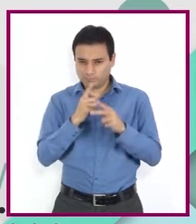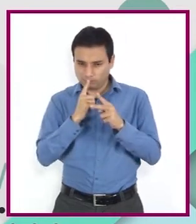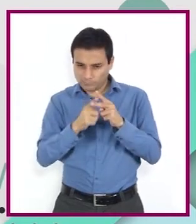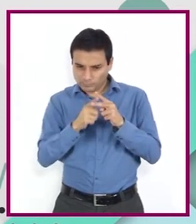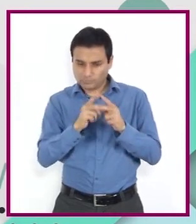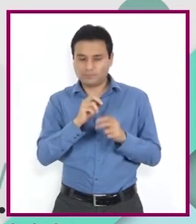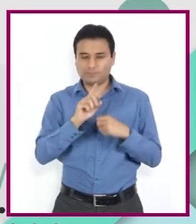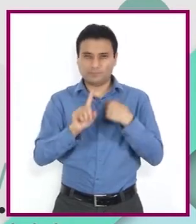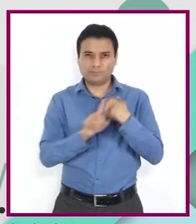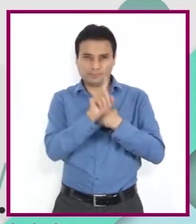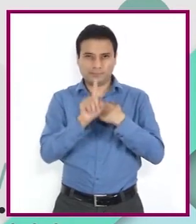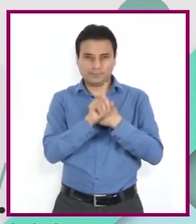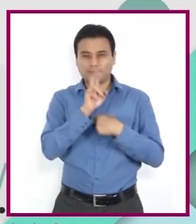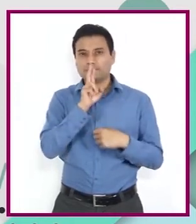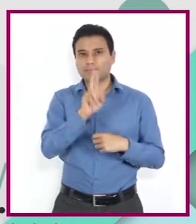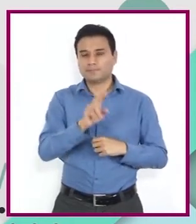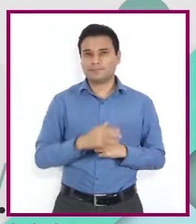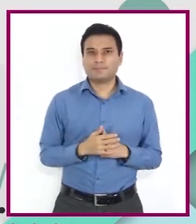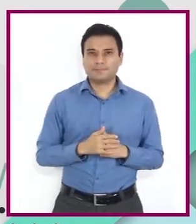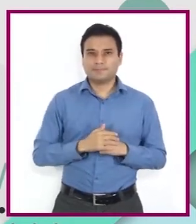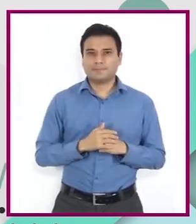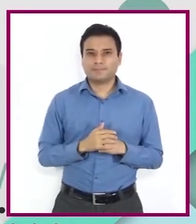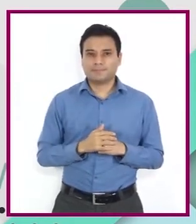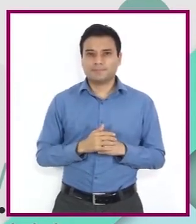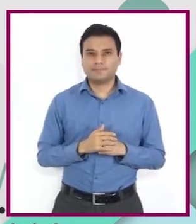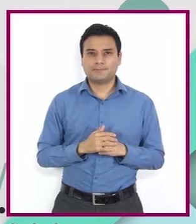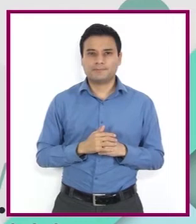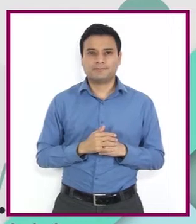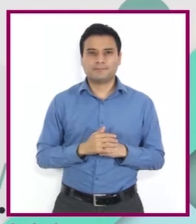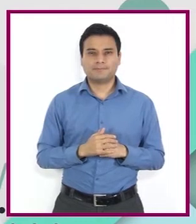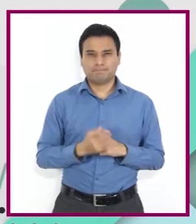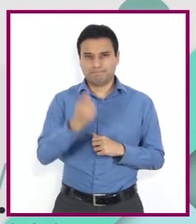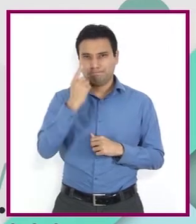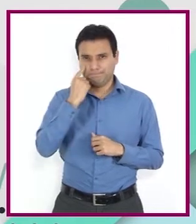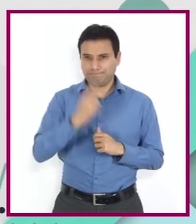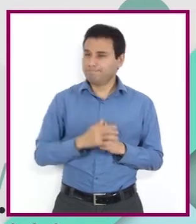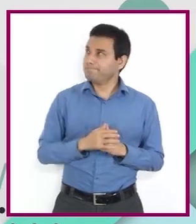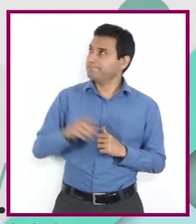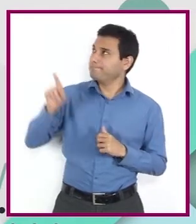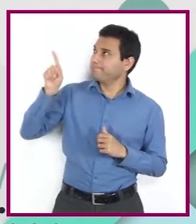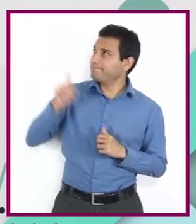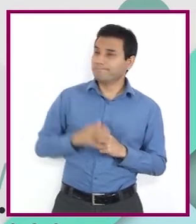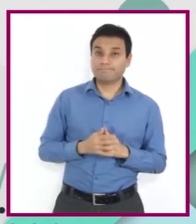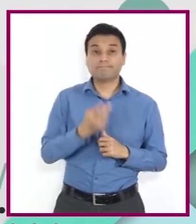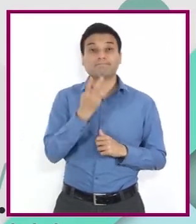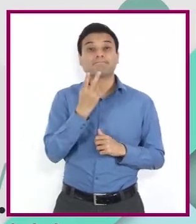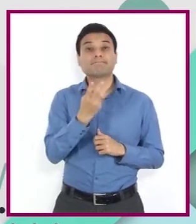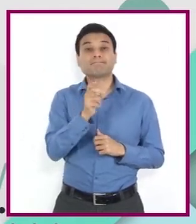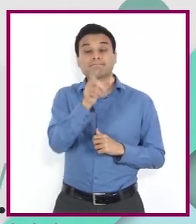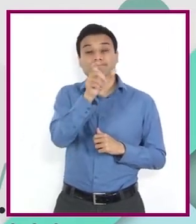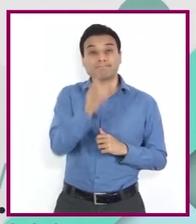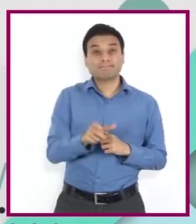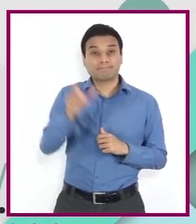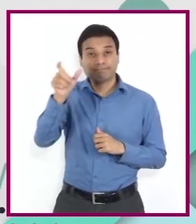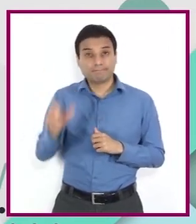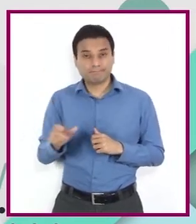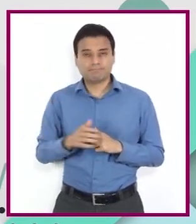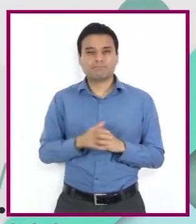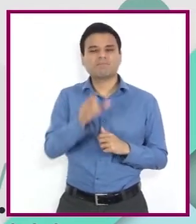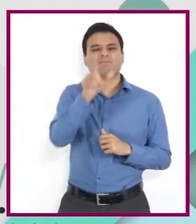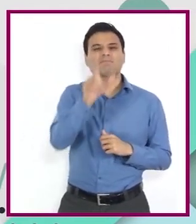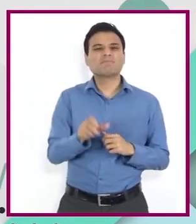resolver el problema. Se representan las magnitudes en 2 columnas. La primera la titulamos